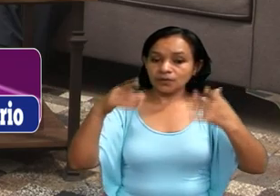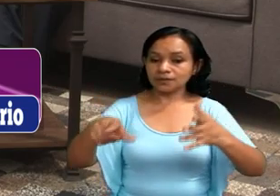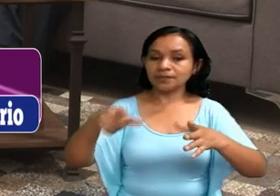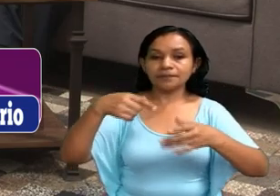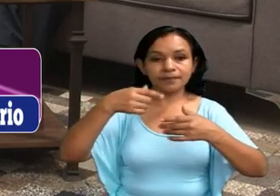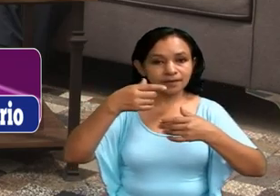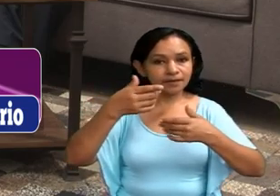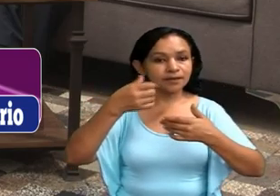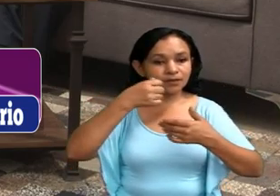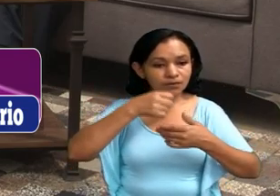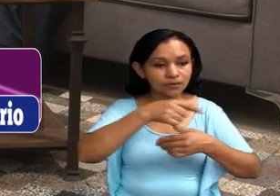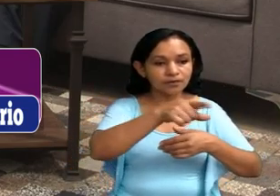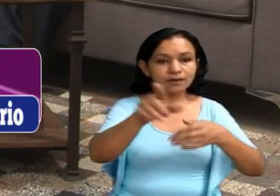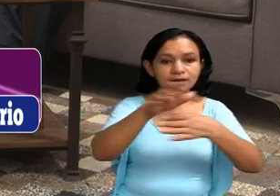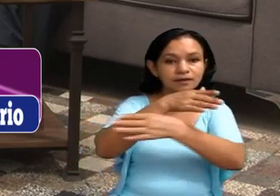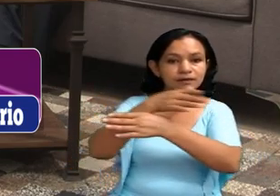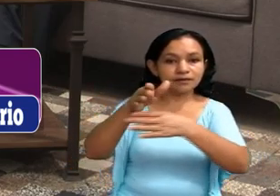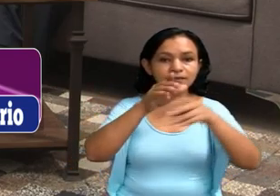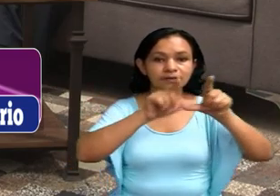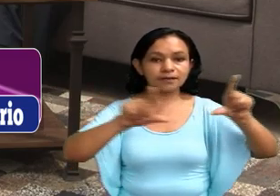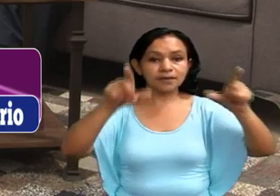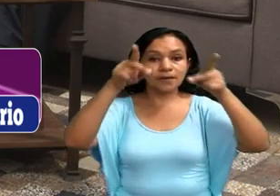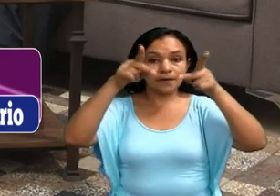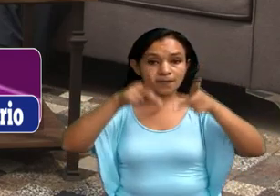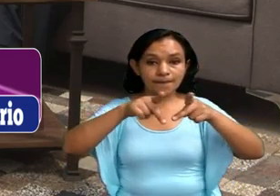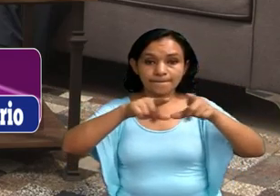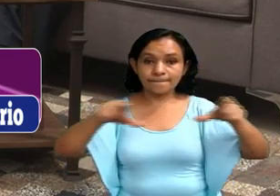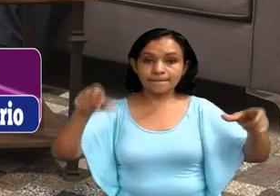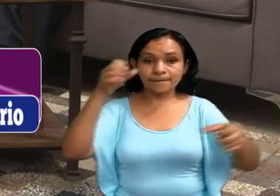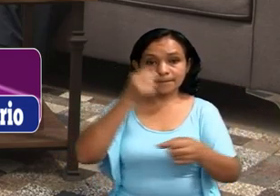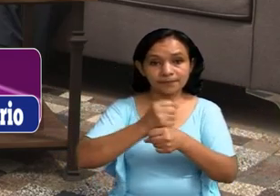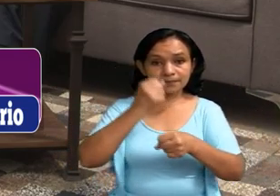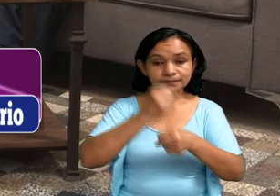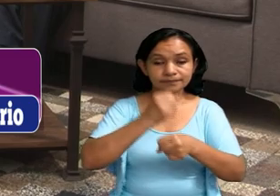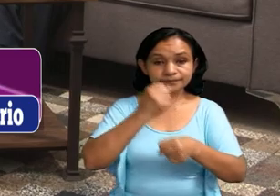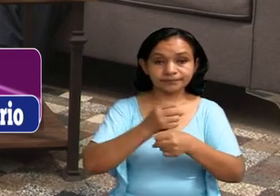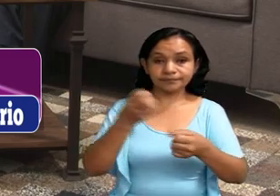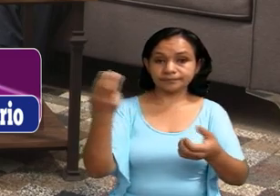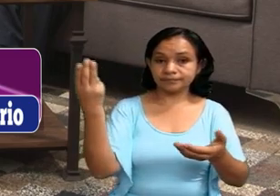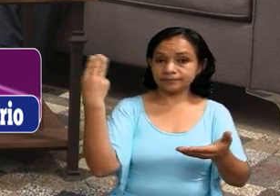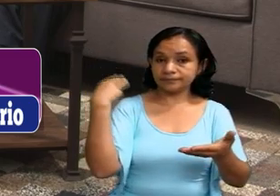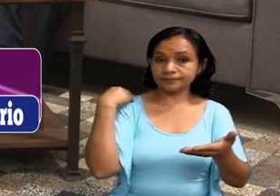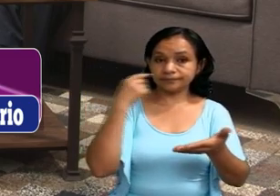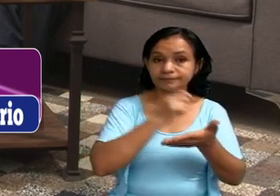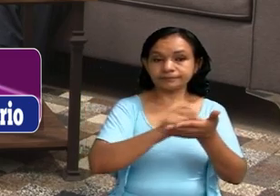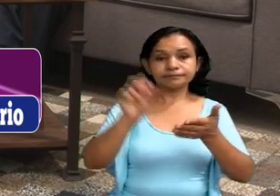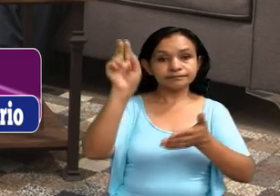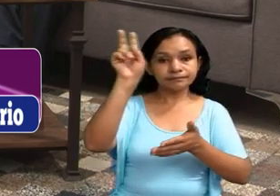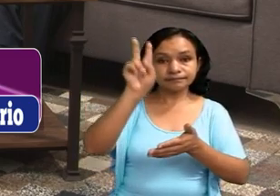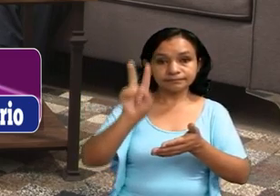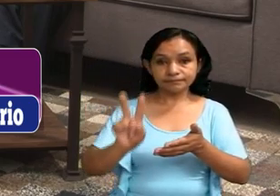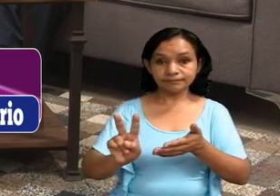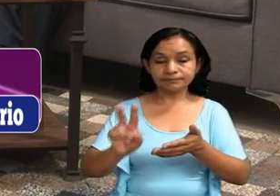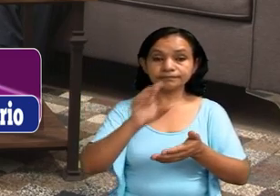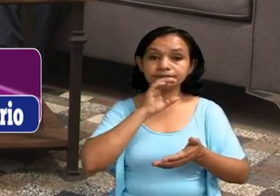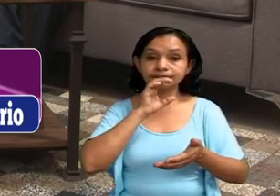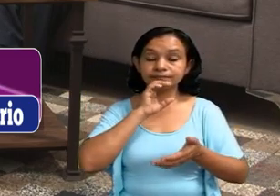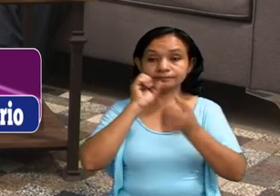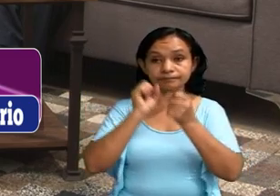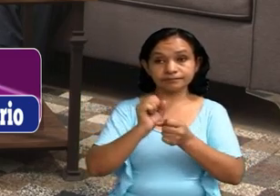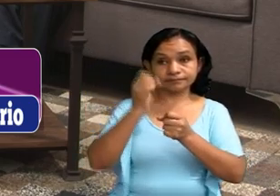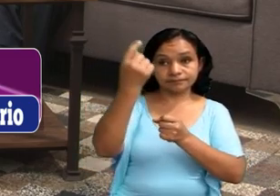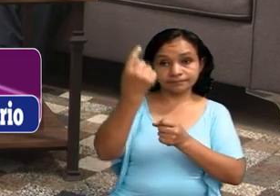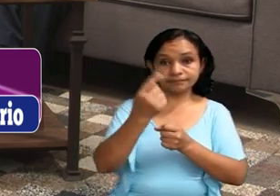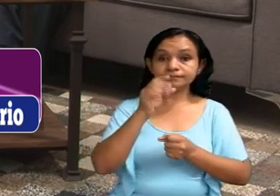mayor preparación. Estamos trabajando en un plan ahora con maestros de Venezuela y Cuba. Casualmente aquí tenemos a